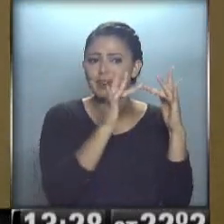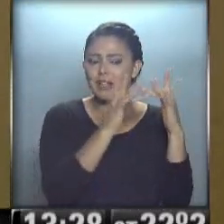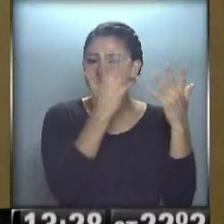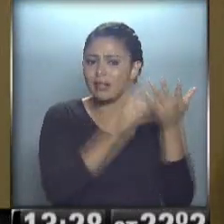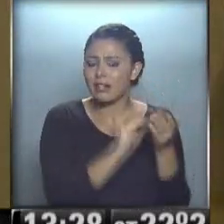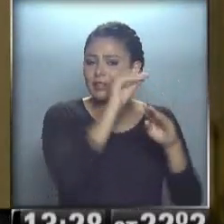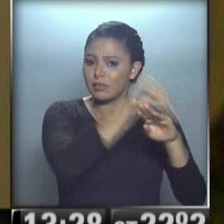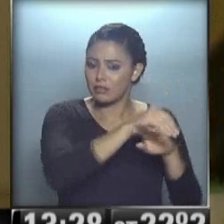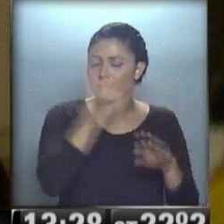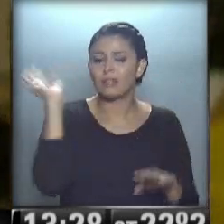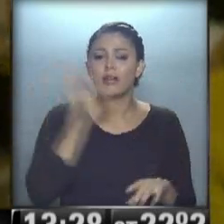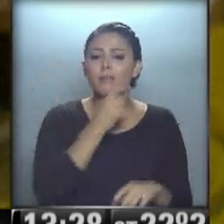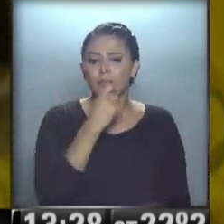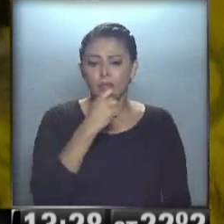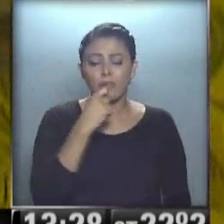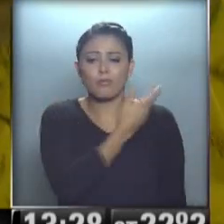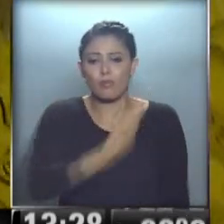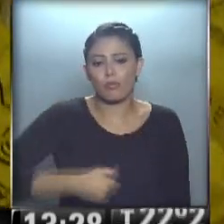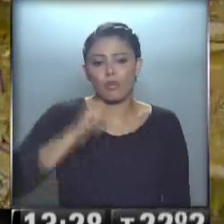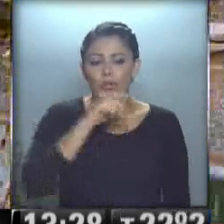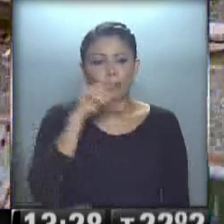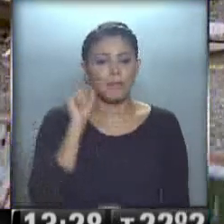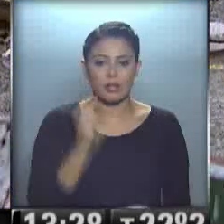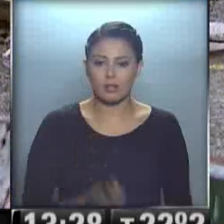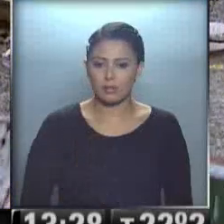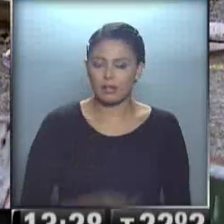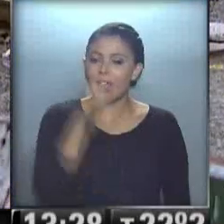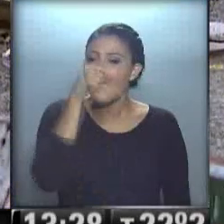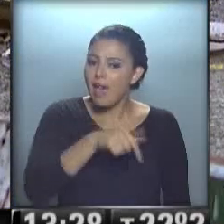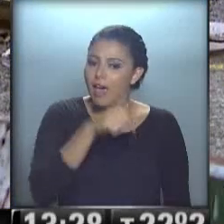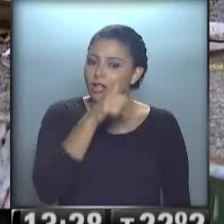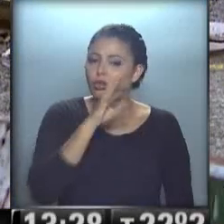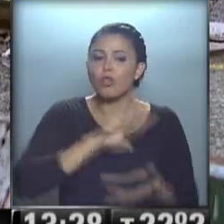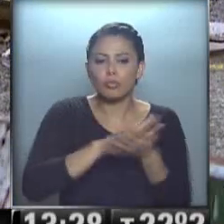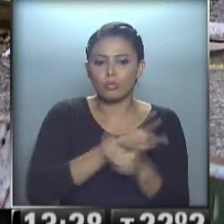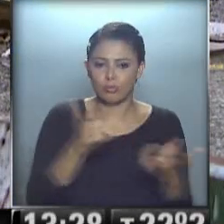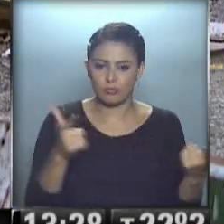denomina o el eufemismo que usa el gobierno de la ciudad. Esto no es una forma de subsanar el error.